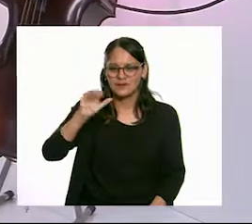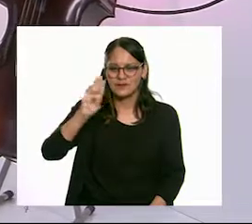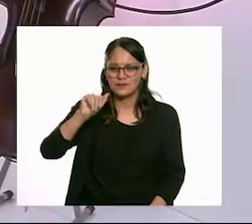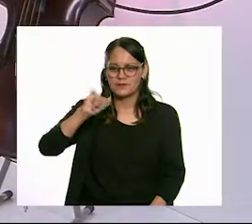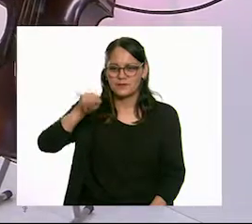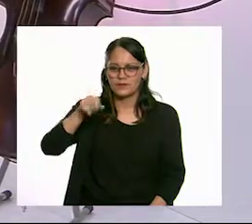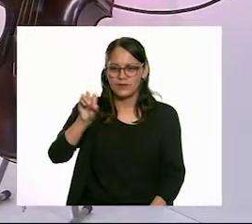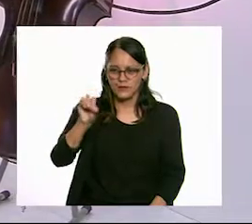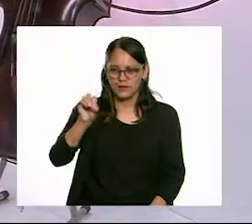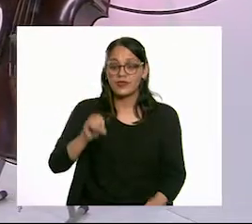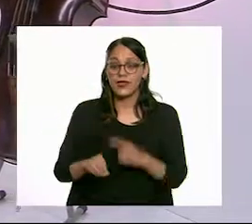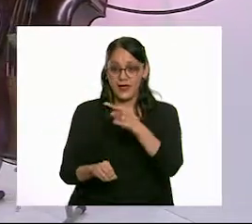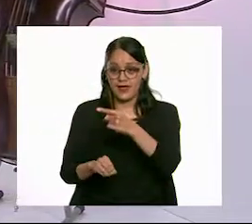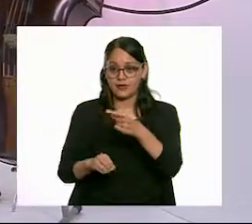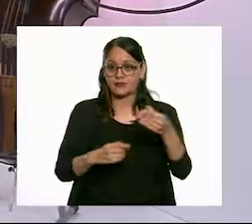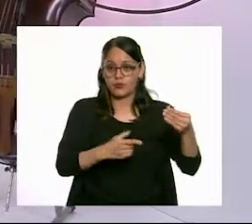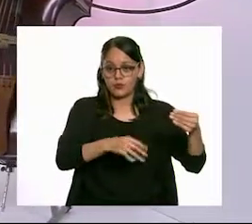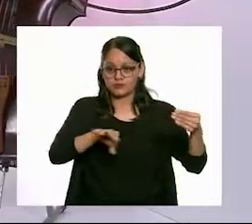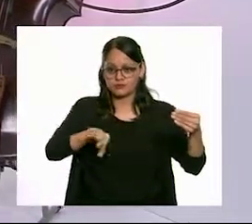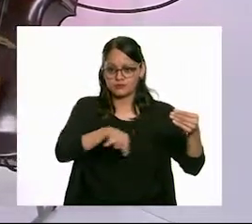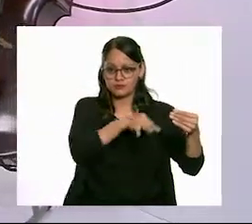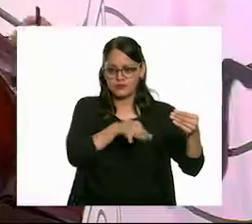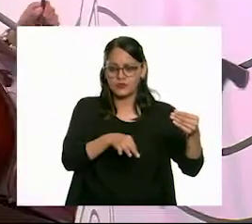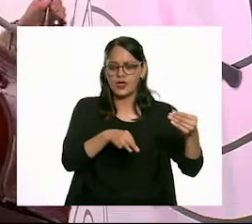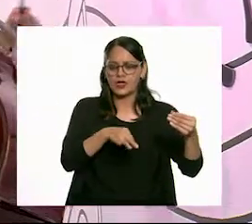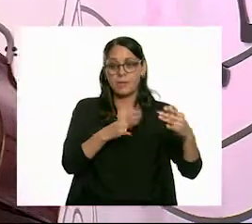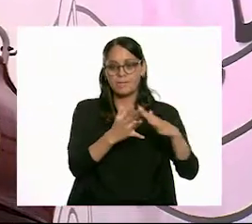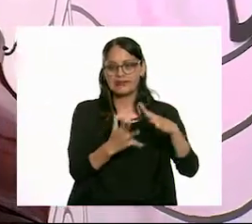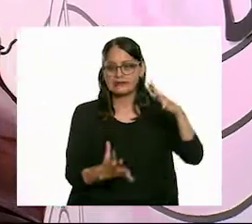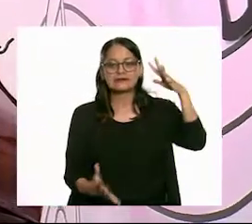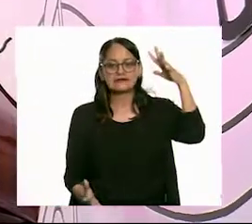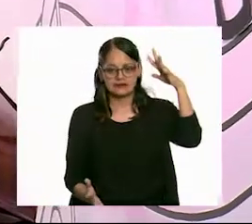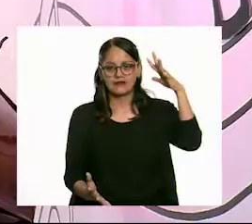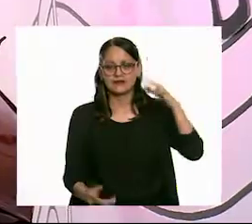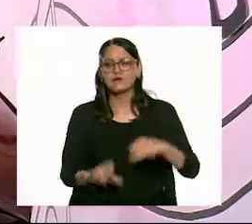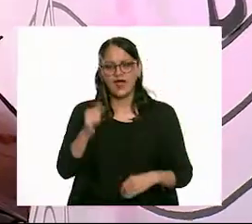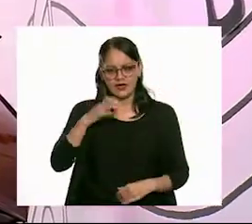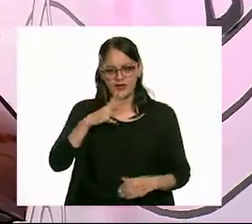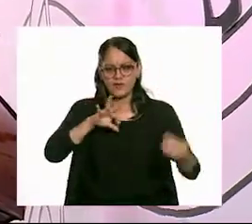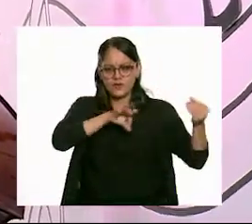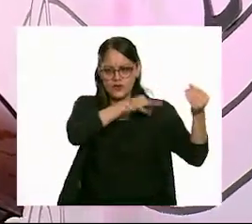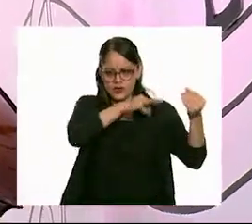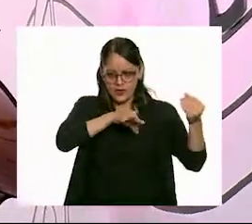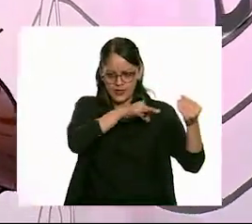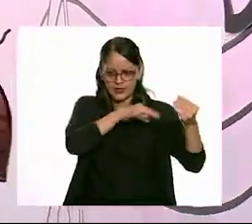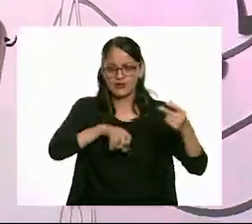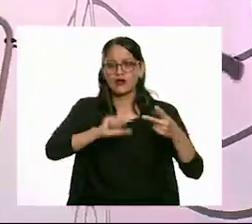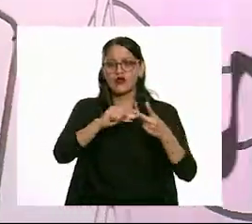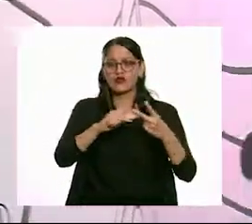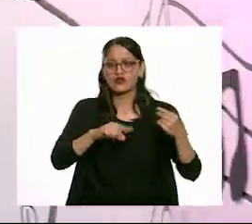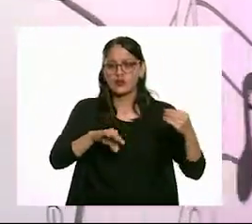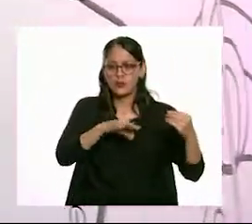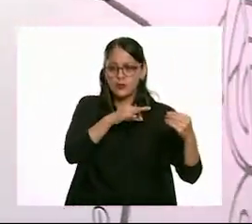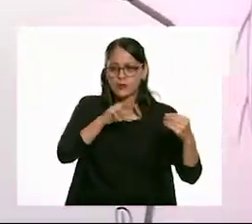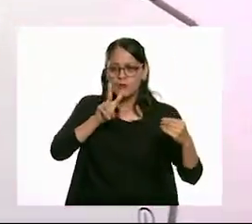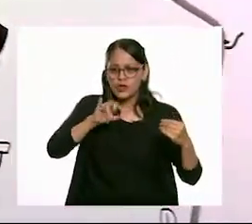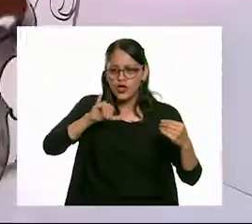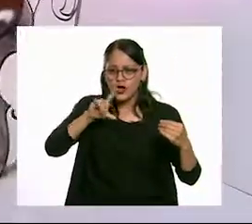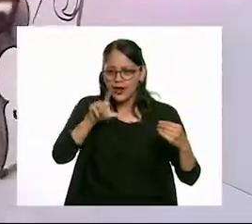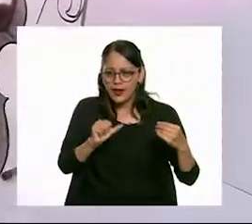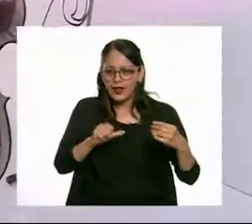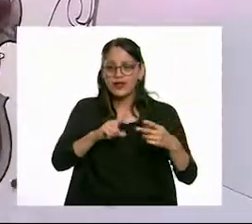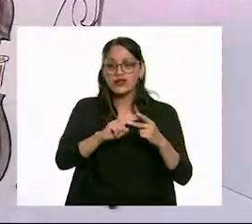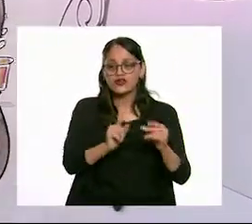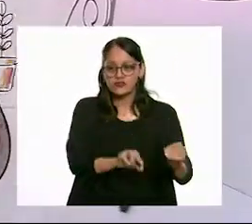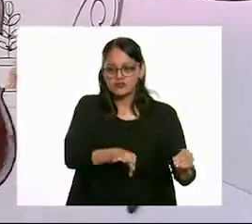¡Wow! El contrabajo es el instrumento más grande de la familia de las cuerdas. Está el violín, la viola, el cello